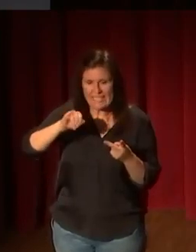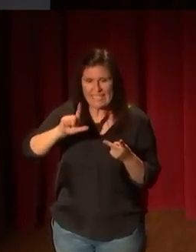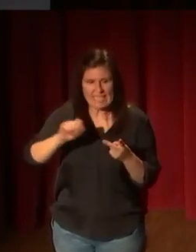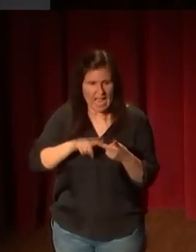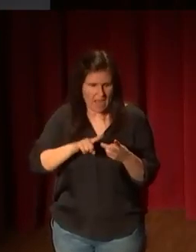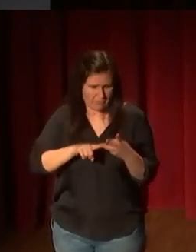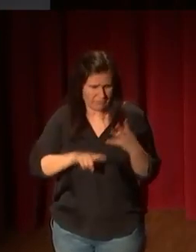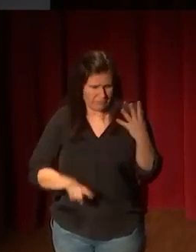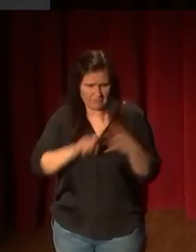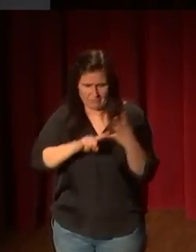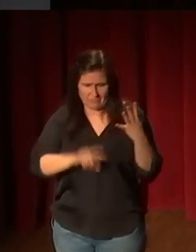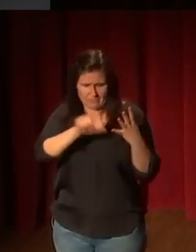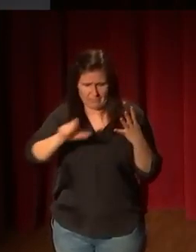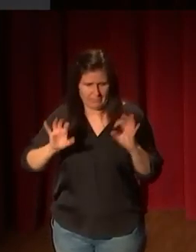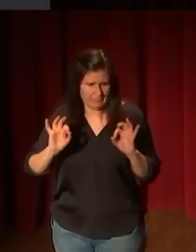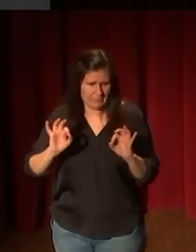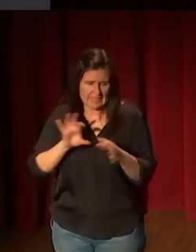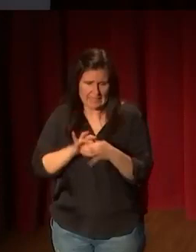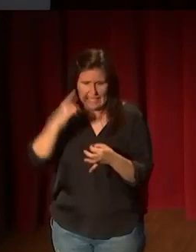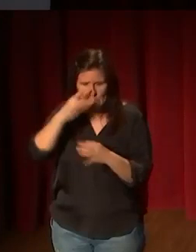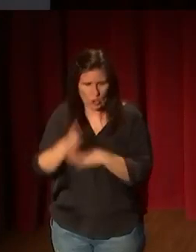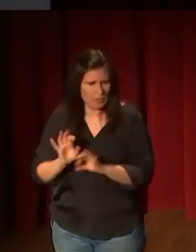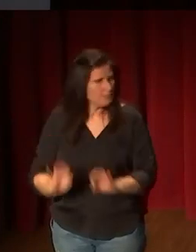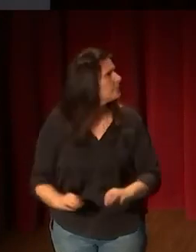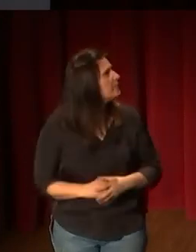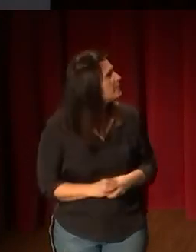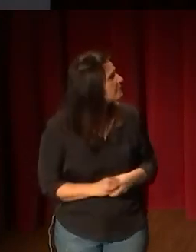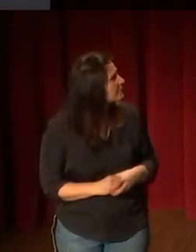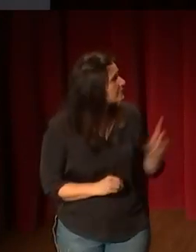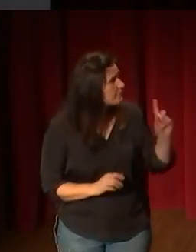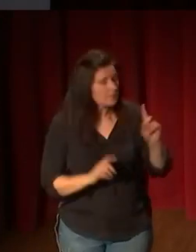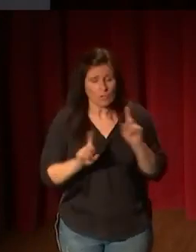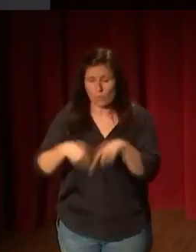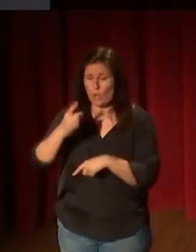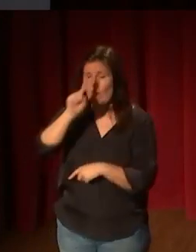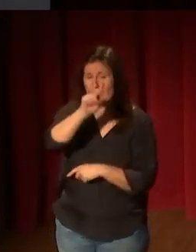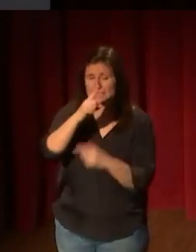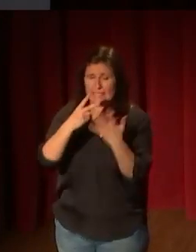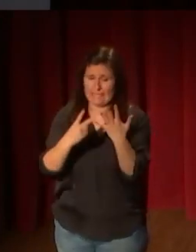fielmente aquí retratados en 1790